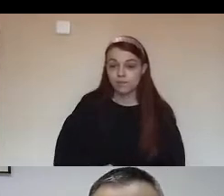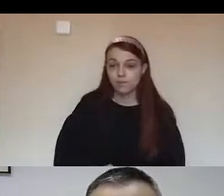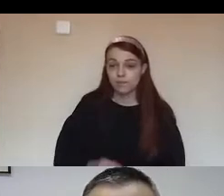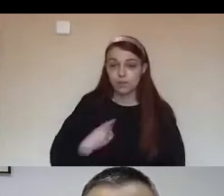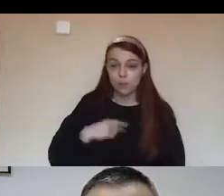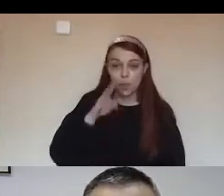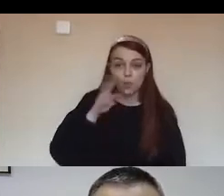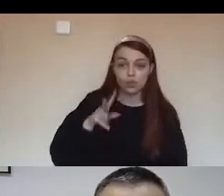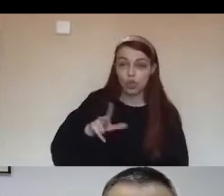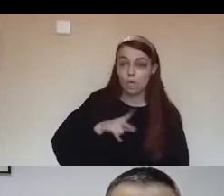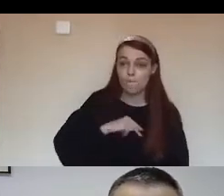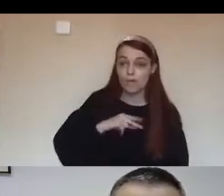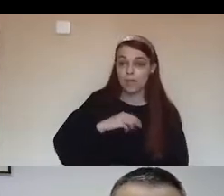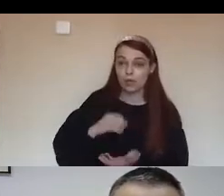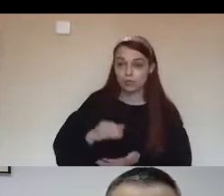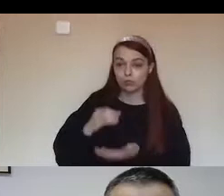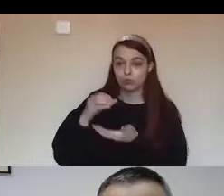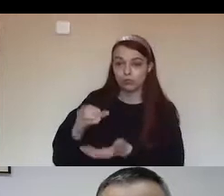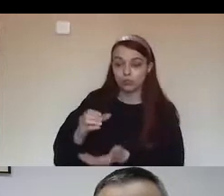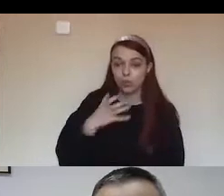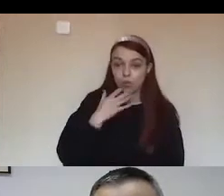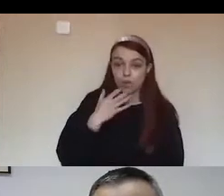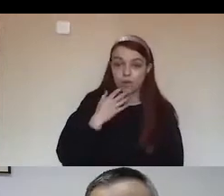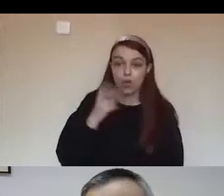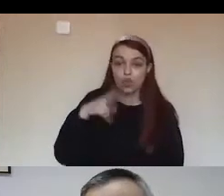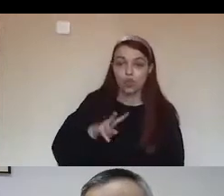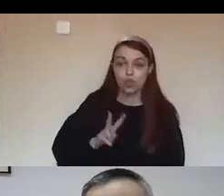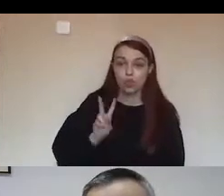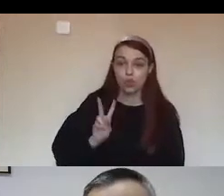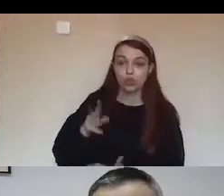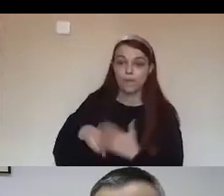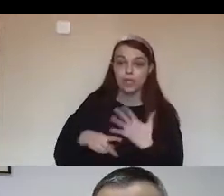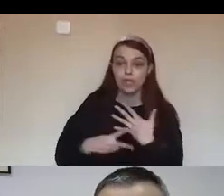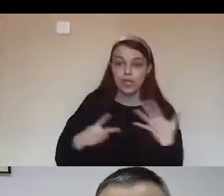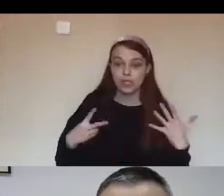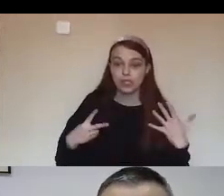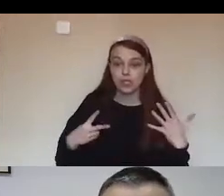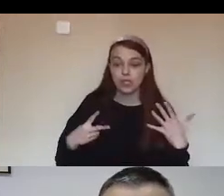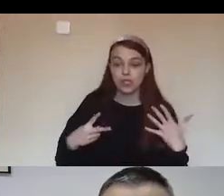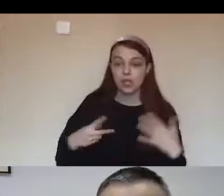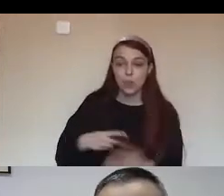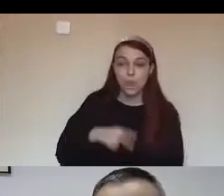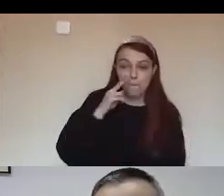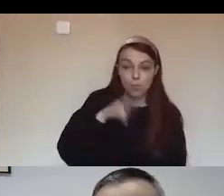Concretamente, Ibermuseos, por ejemplo, nos declaró en 2017 uno de los 50 museos más sostenibles